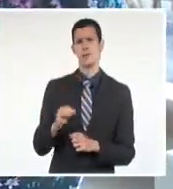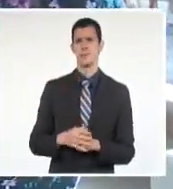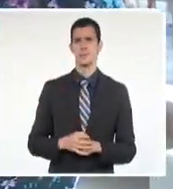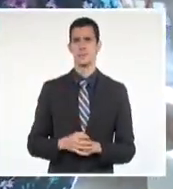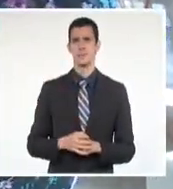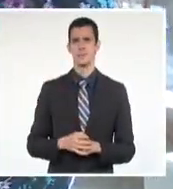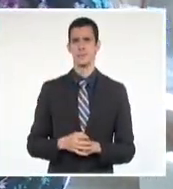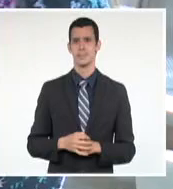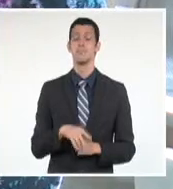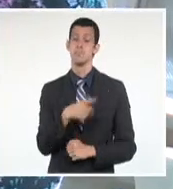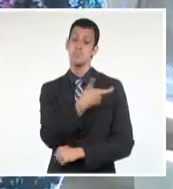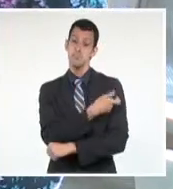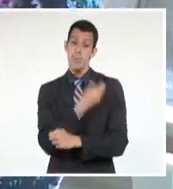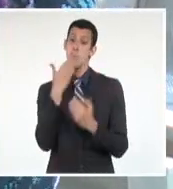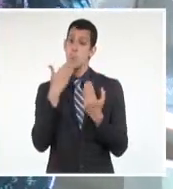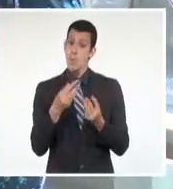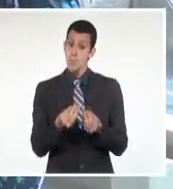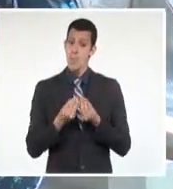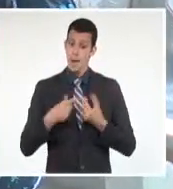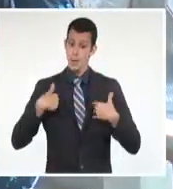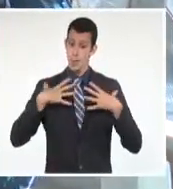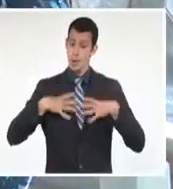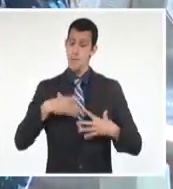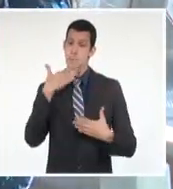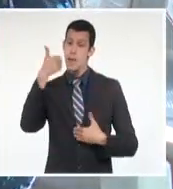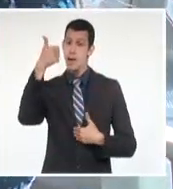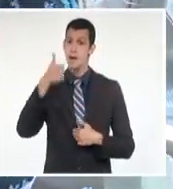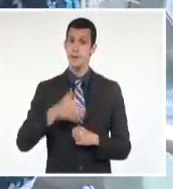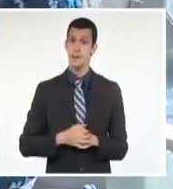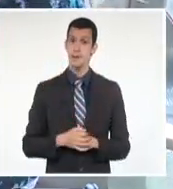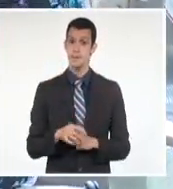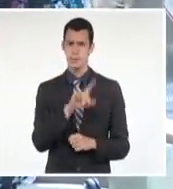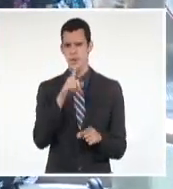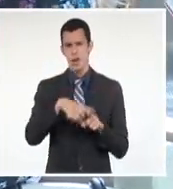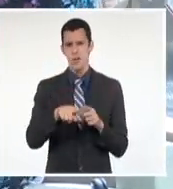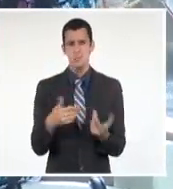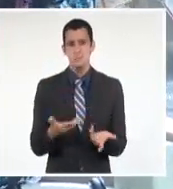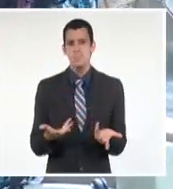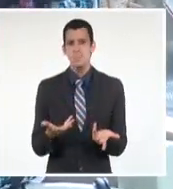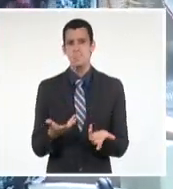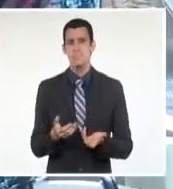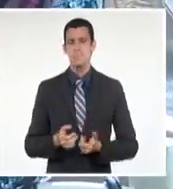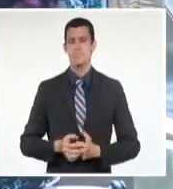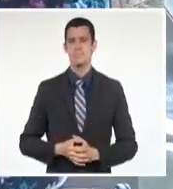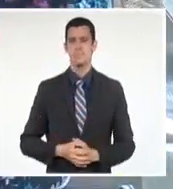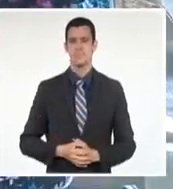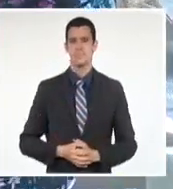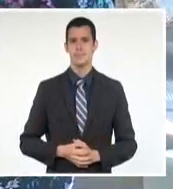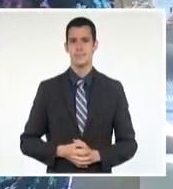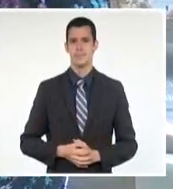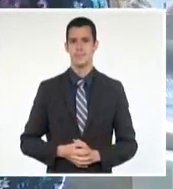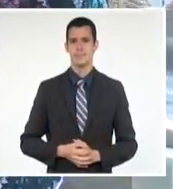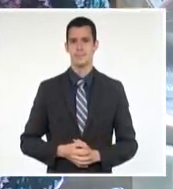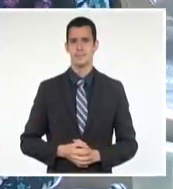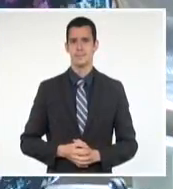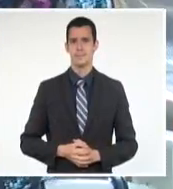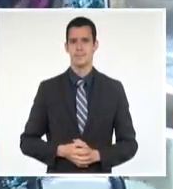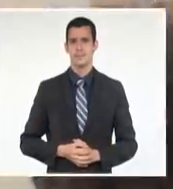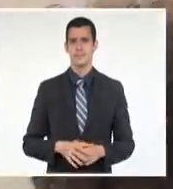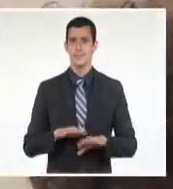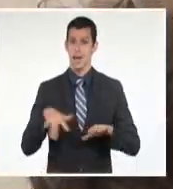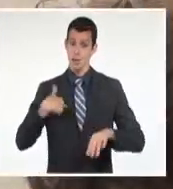puedas mejorar. Ajá. ¿Y qué más? Si te vacunas, puedes ir a la